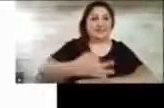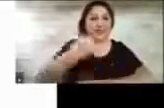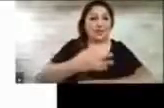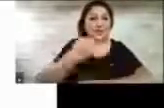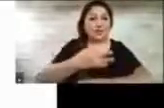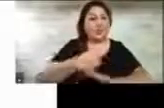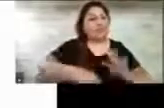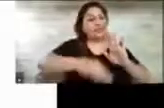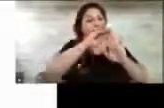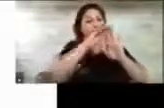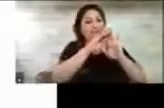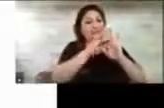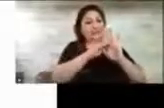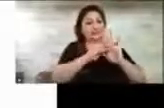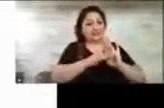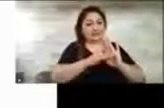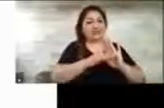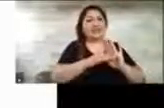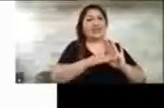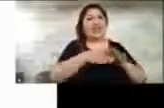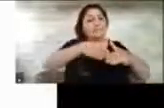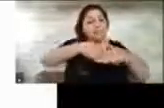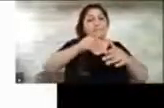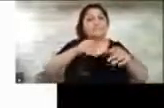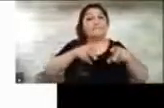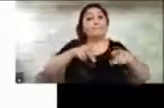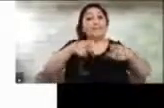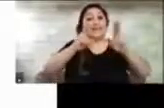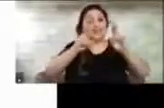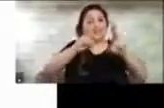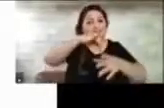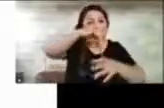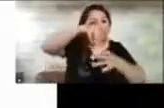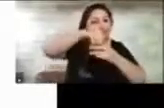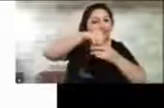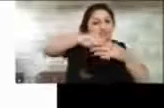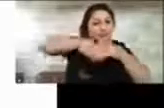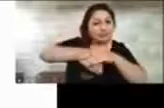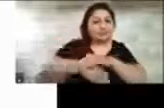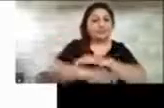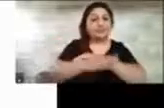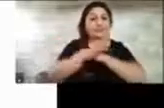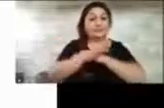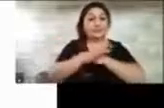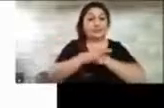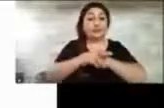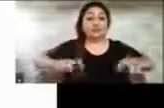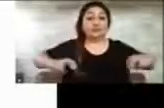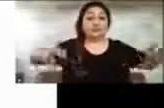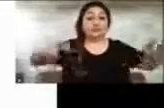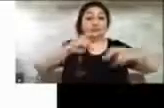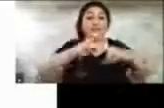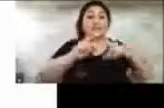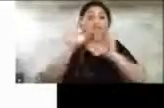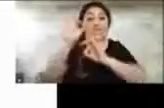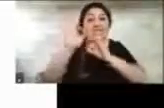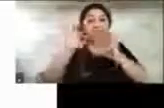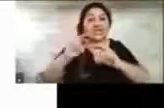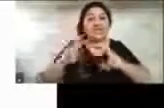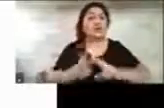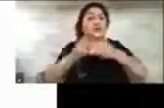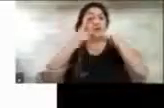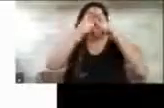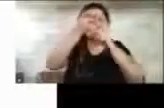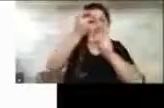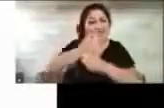mínimos de elementos inclusivos, donde los actores pueden ser muchos. O sea, en una mesa de discusión hay ingenieros, constructores, trabajadores